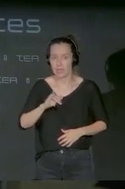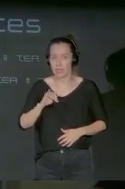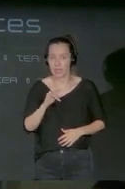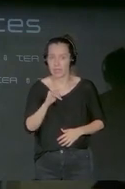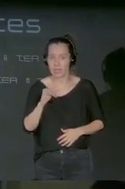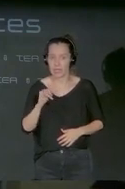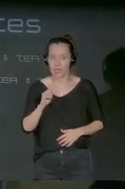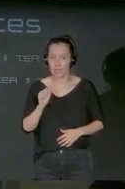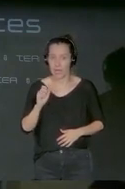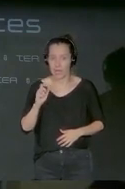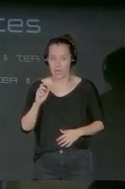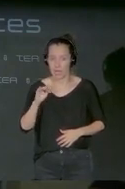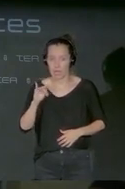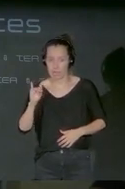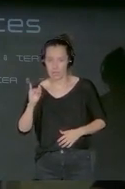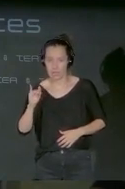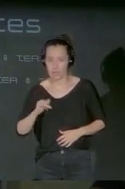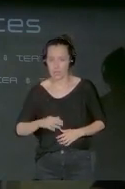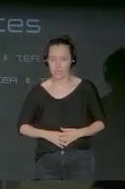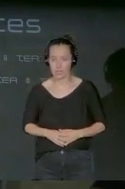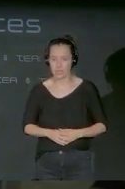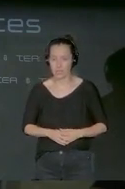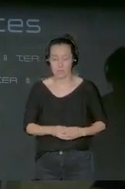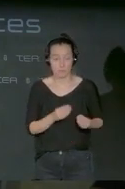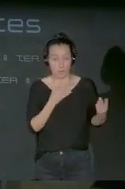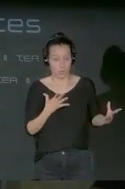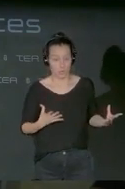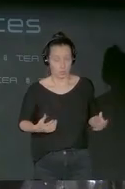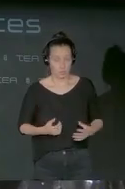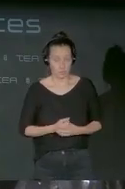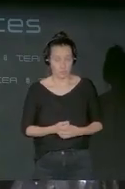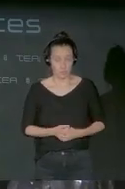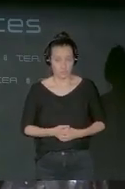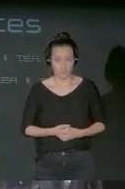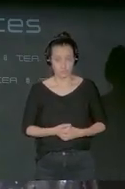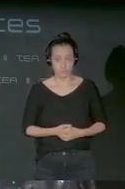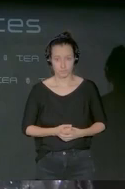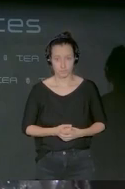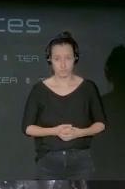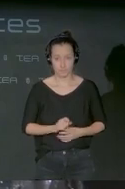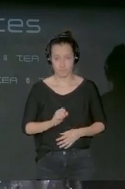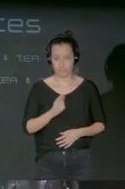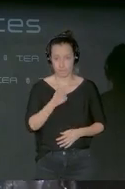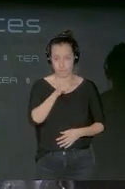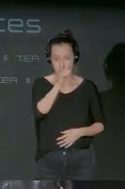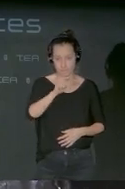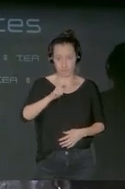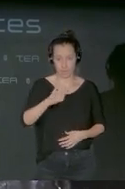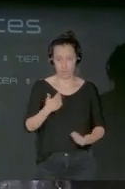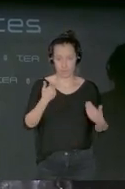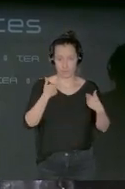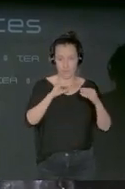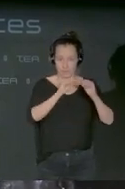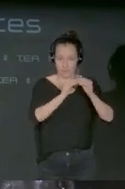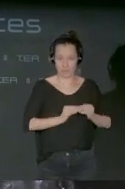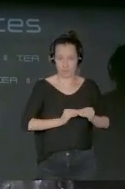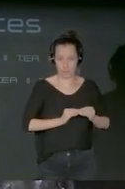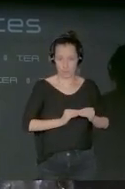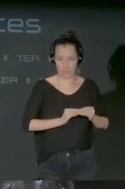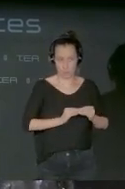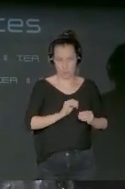So, from the perspective of the European game developers, I would list four key challenges. The first one is, of course, access to